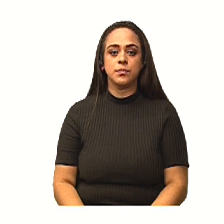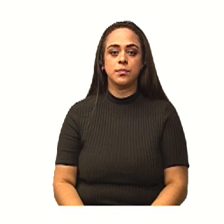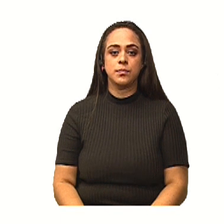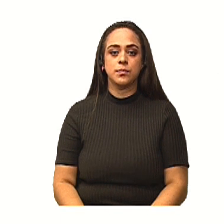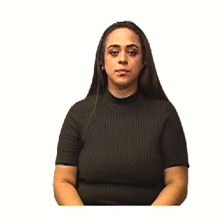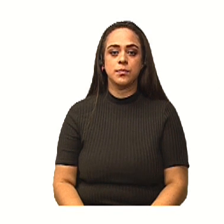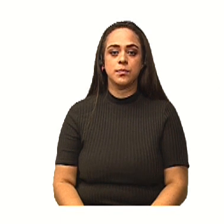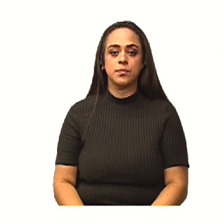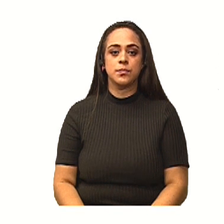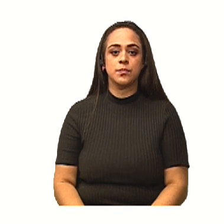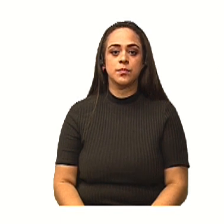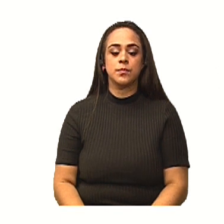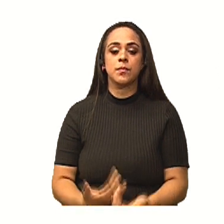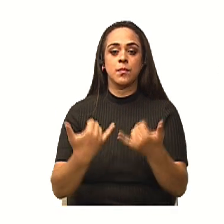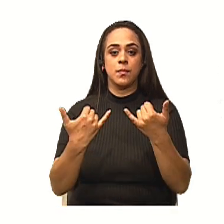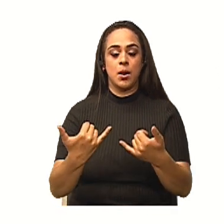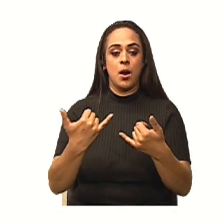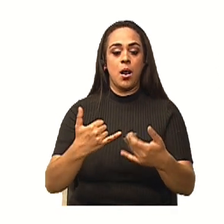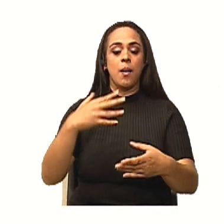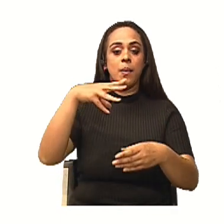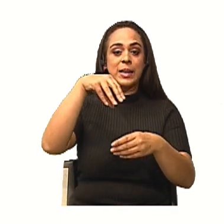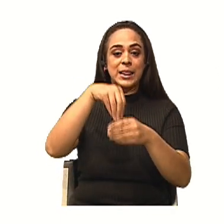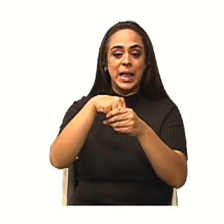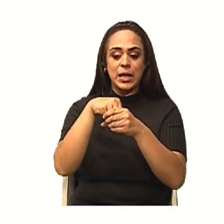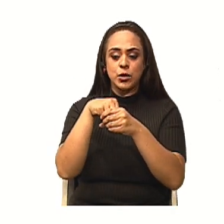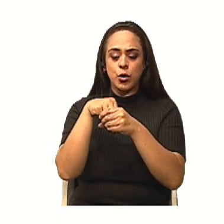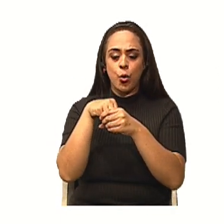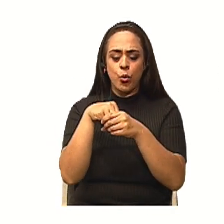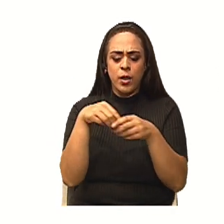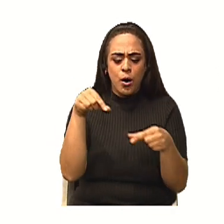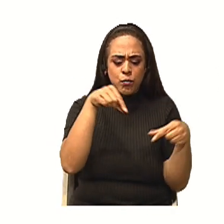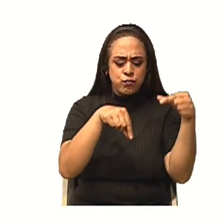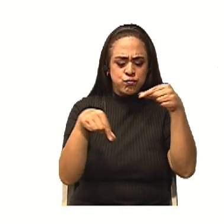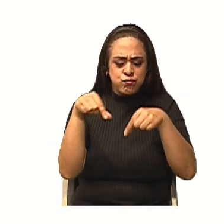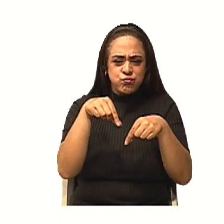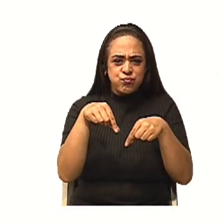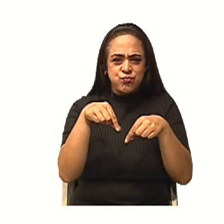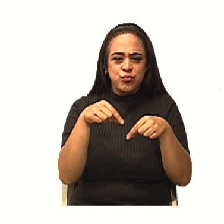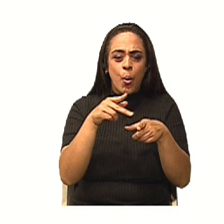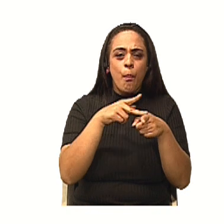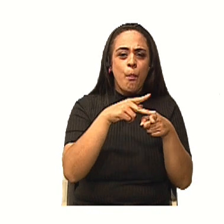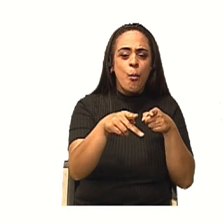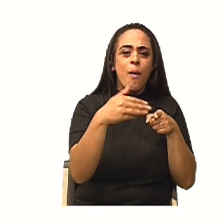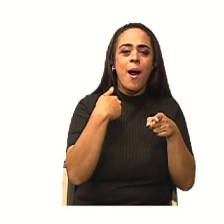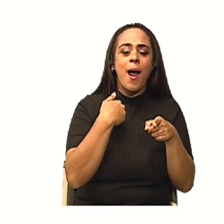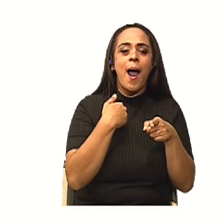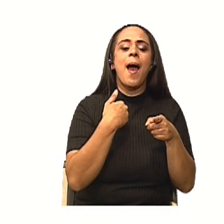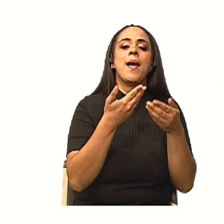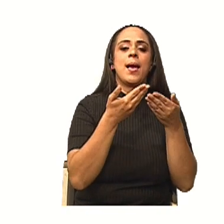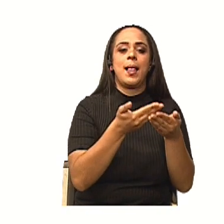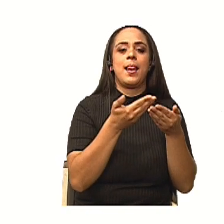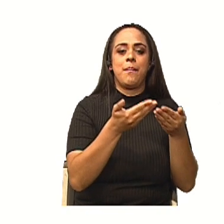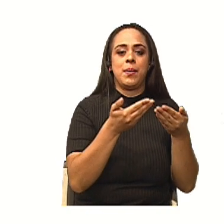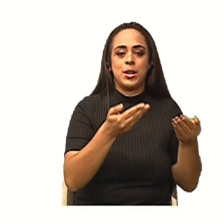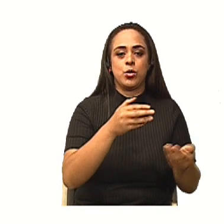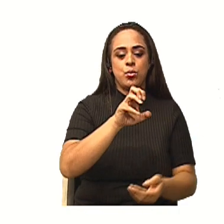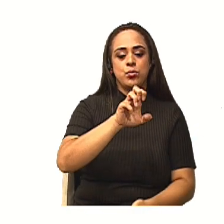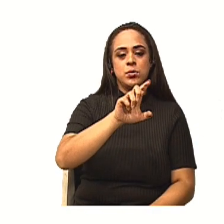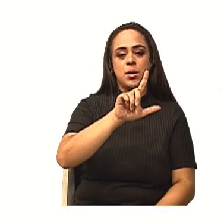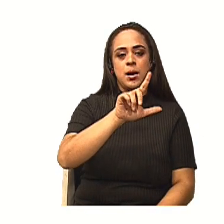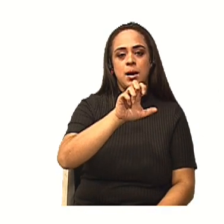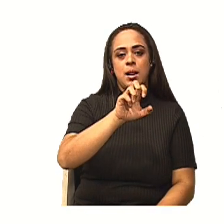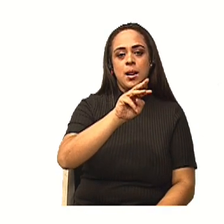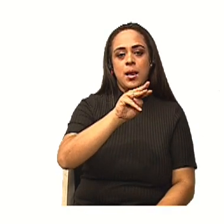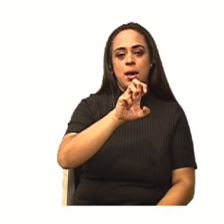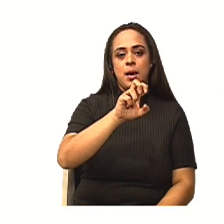Ahora, dentro de las sustancias puras tenemos los elementos, los cuales vamos a definir de la siguiente